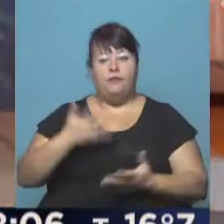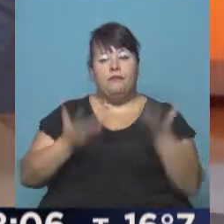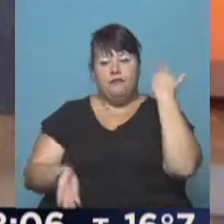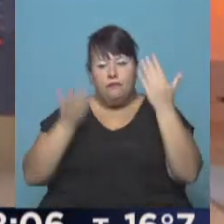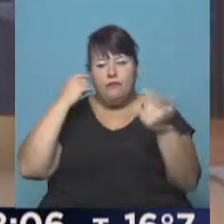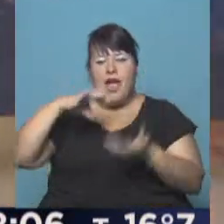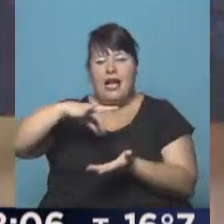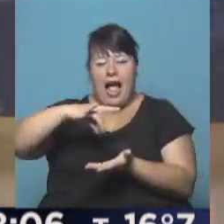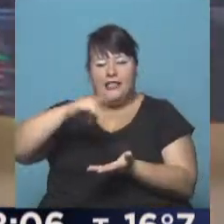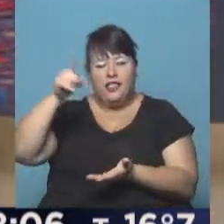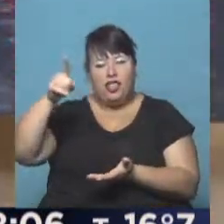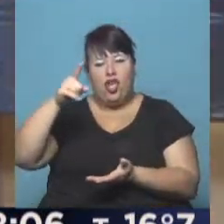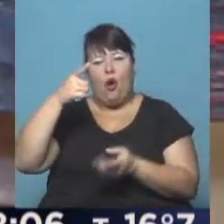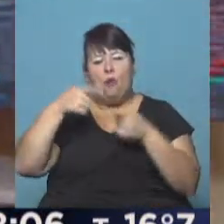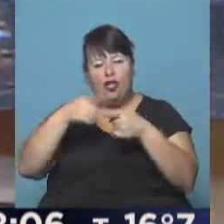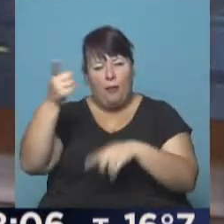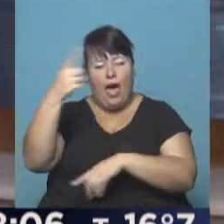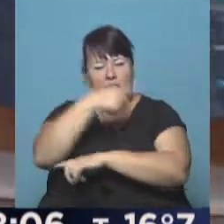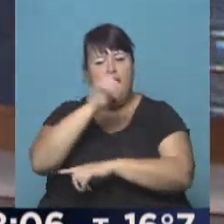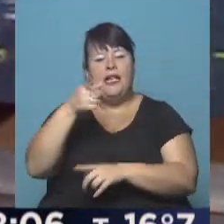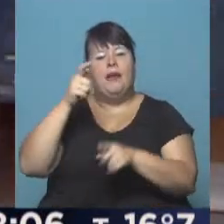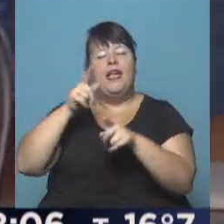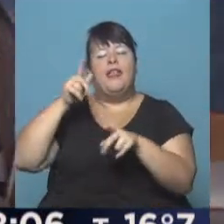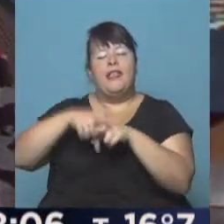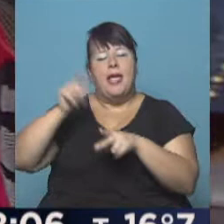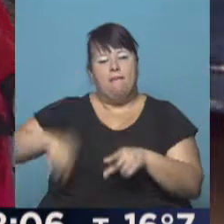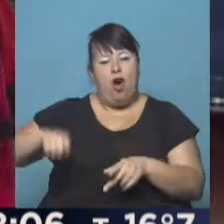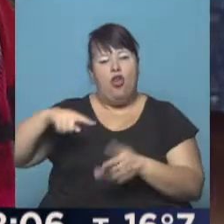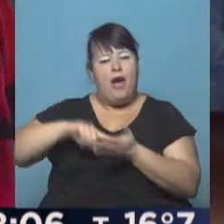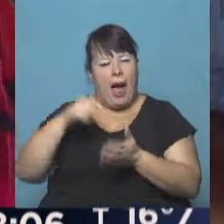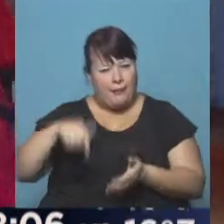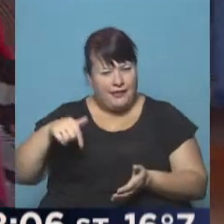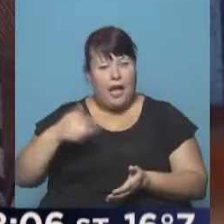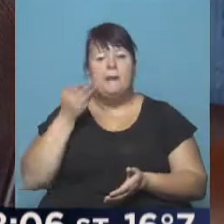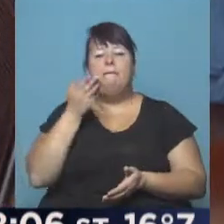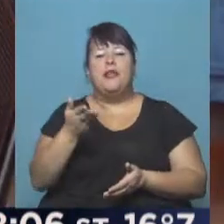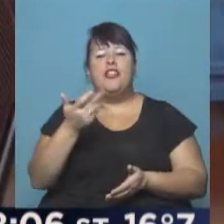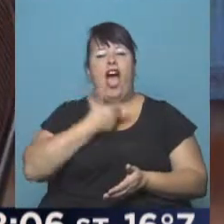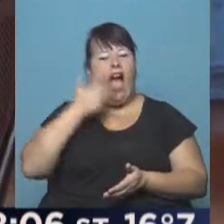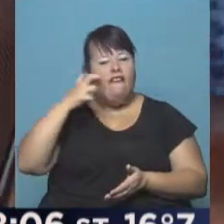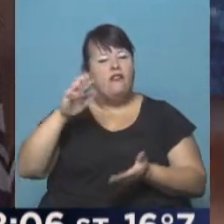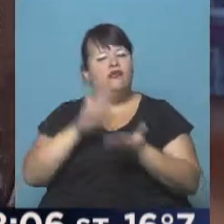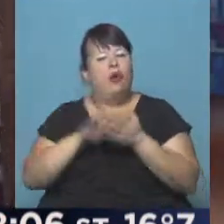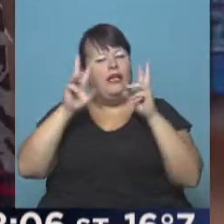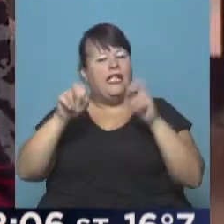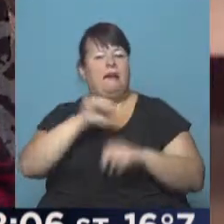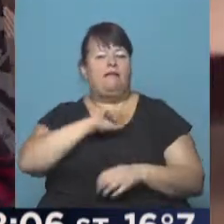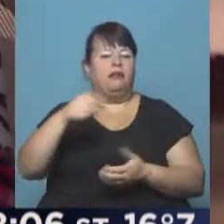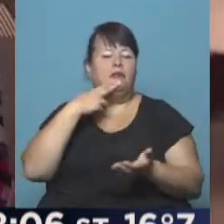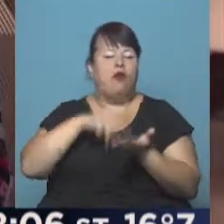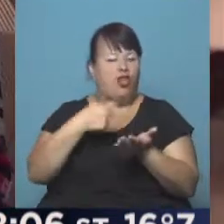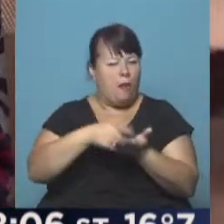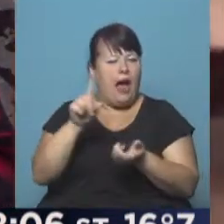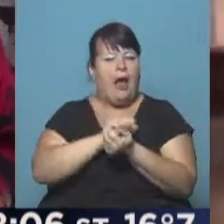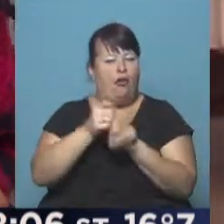Allanaron el casino flotante y el que funciona en el hipódromo de la ciudad de Buenos Aires. Lo había pedido la FIP a raíz de una causa por evasión impositiva y